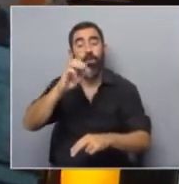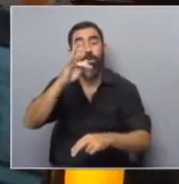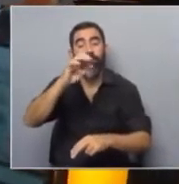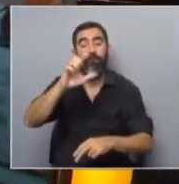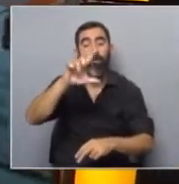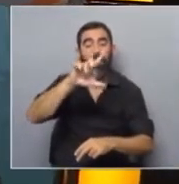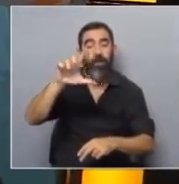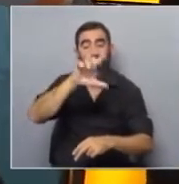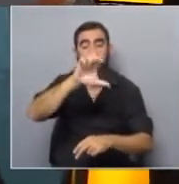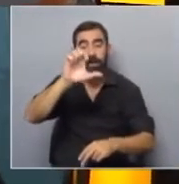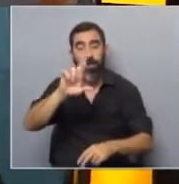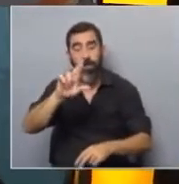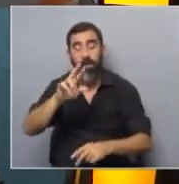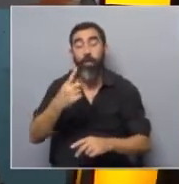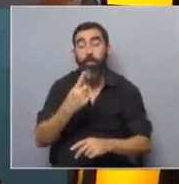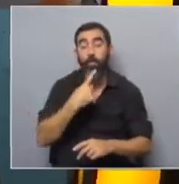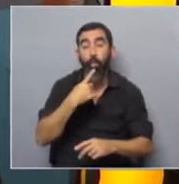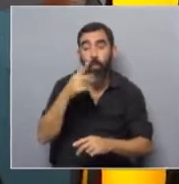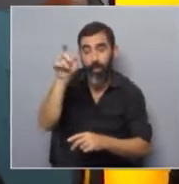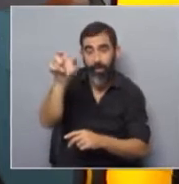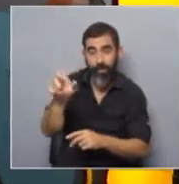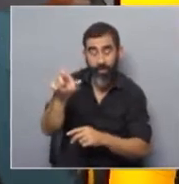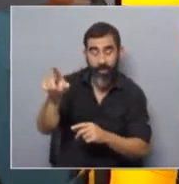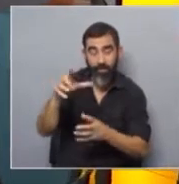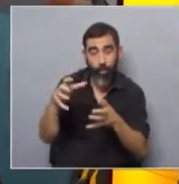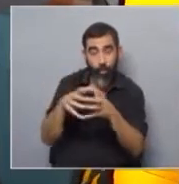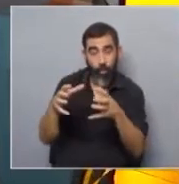La política en ese momento de la Rockefeller era